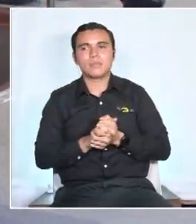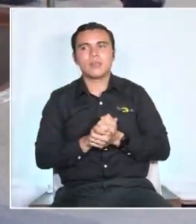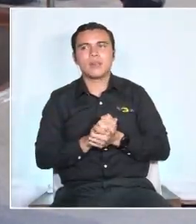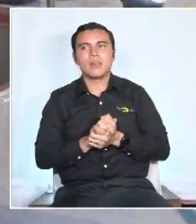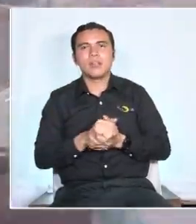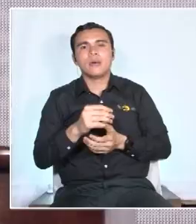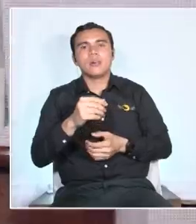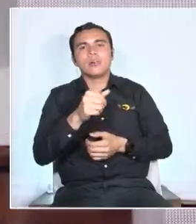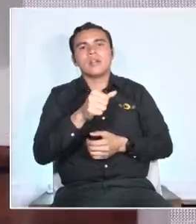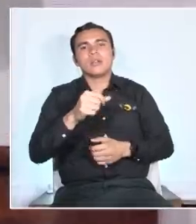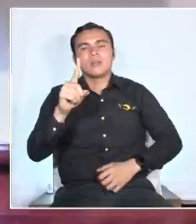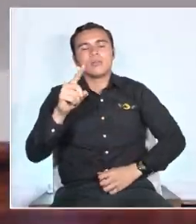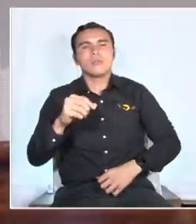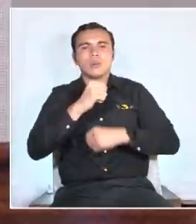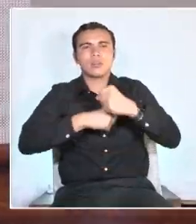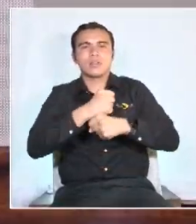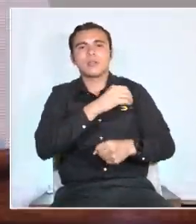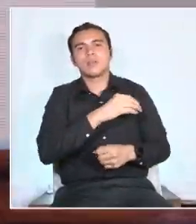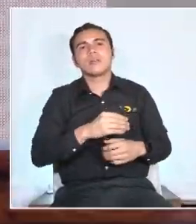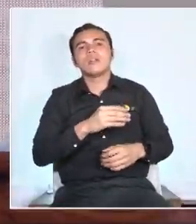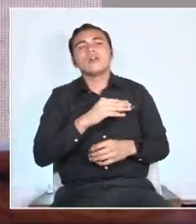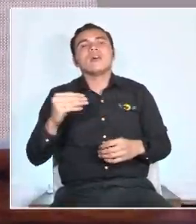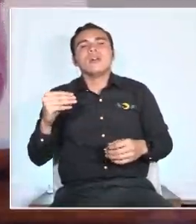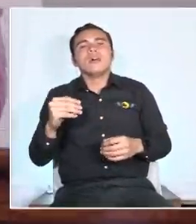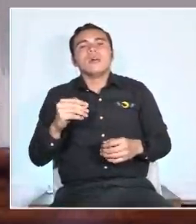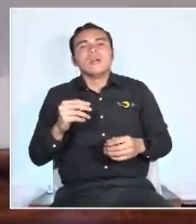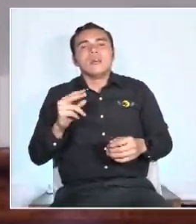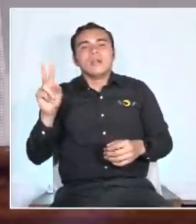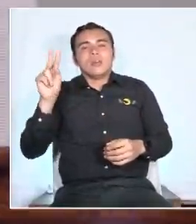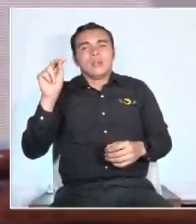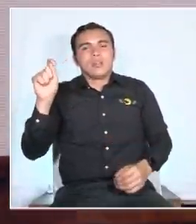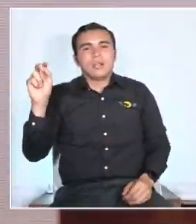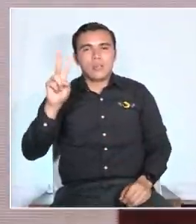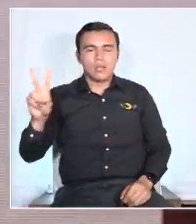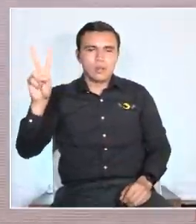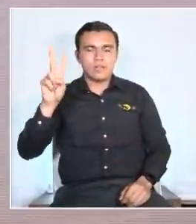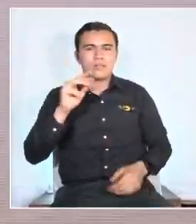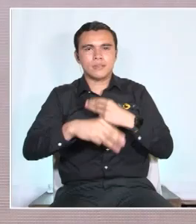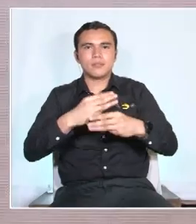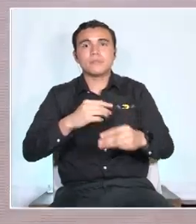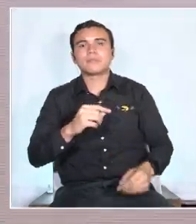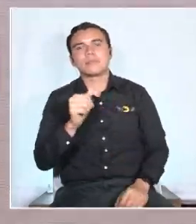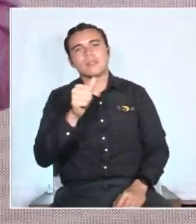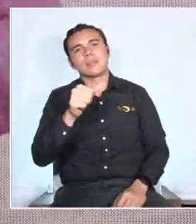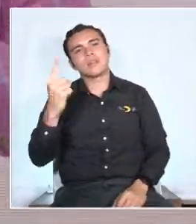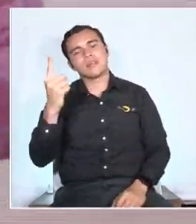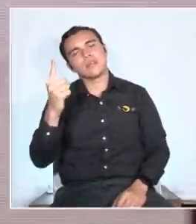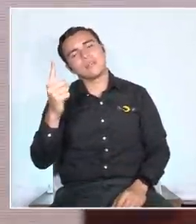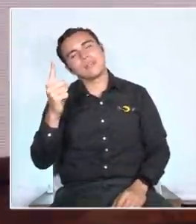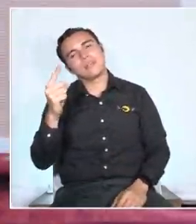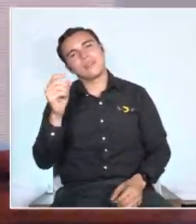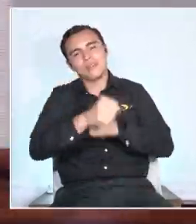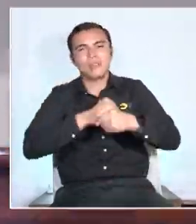Un año y medio estuvimos en Telemundo, un año y medio, y 3 meses